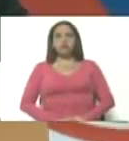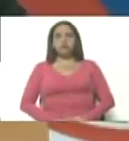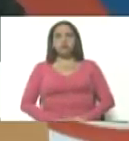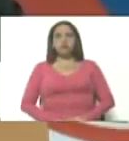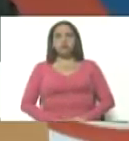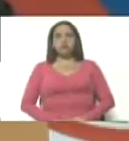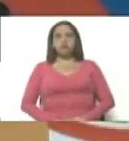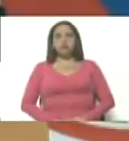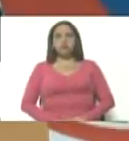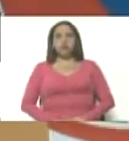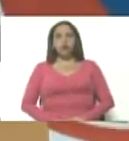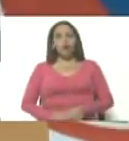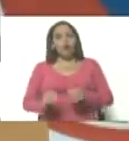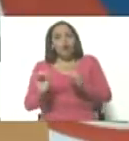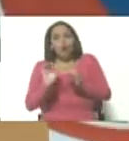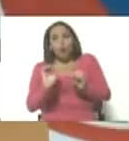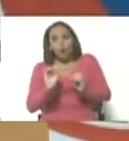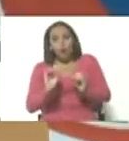O